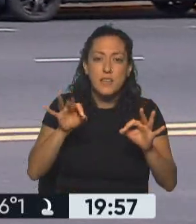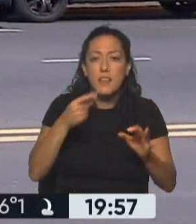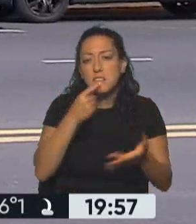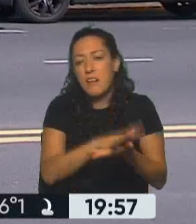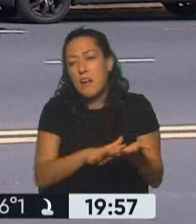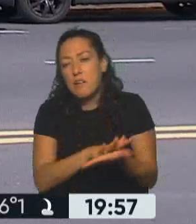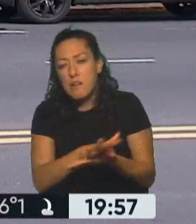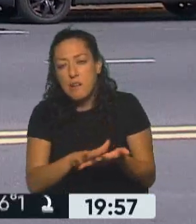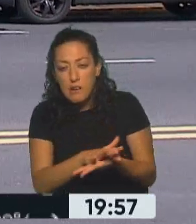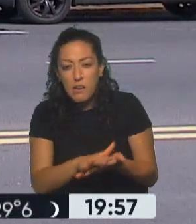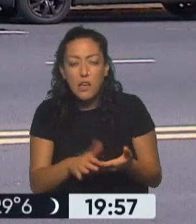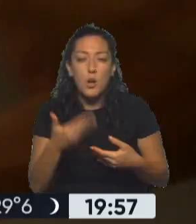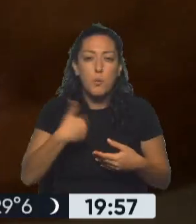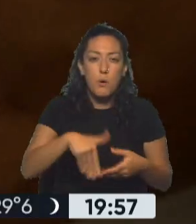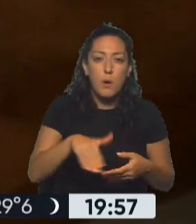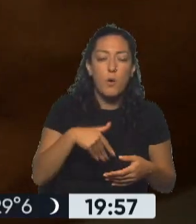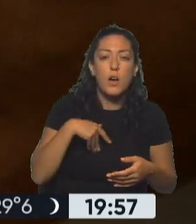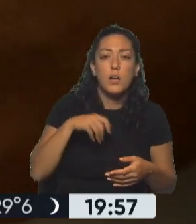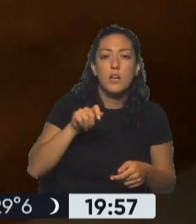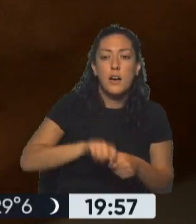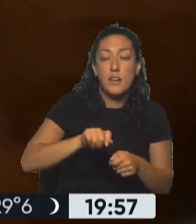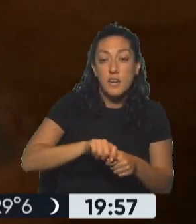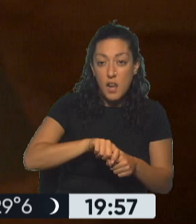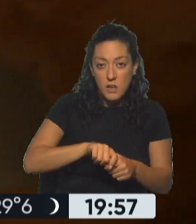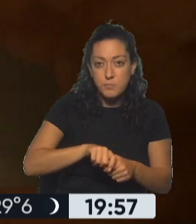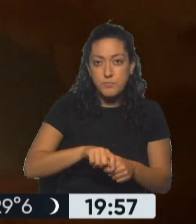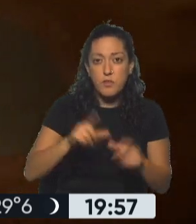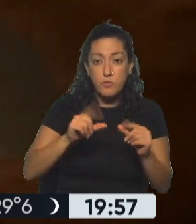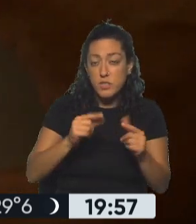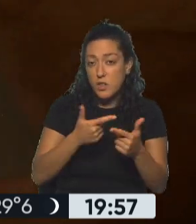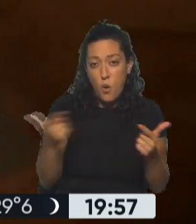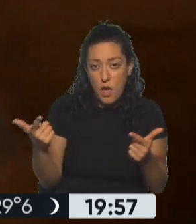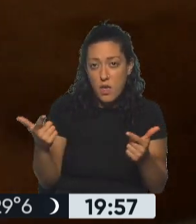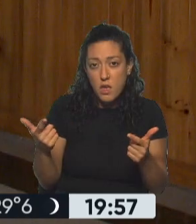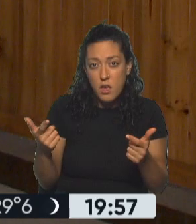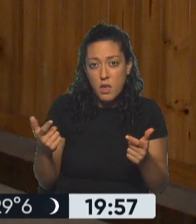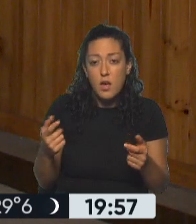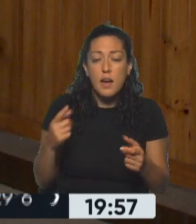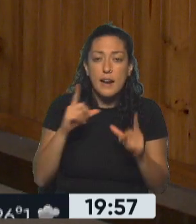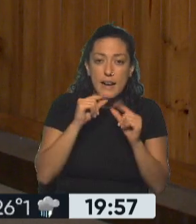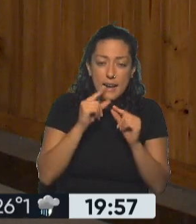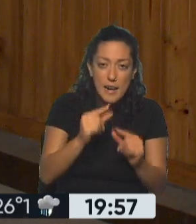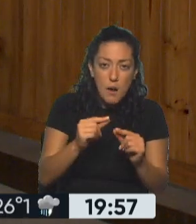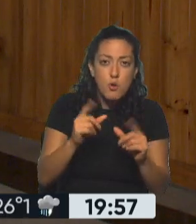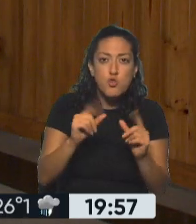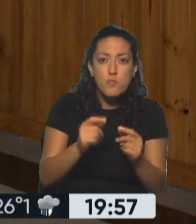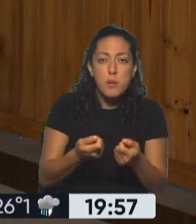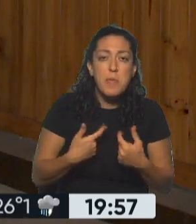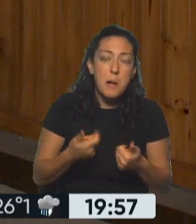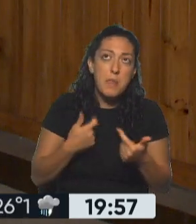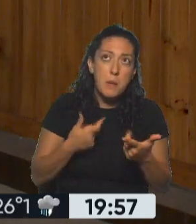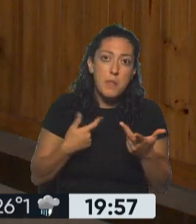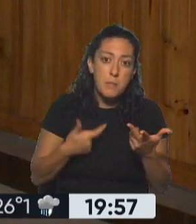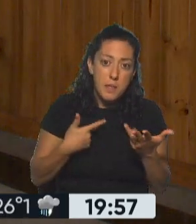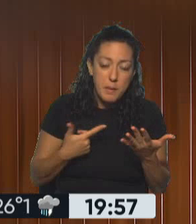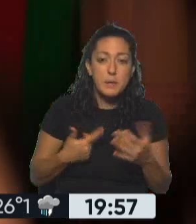que van a poder realizarlo en algún momento, pero nunca pautan fecha. Nos cambian números de reclamo, pues supuestamente eso se ha